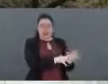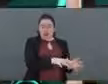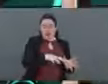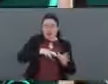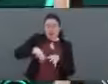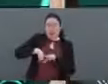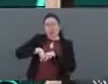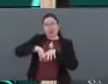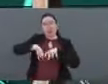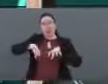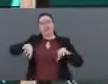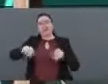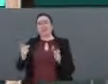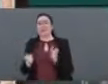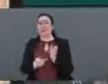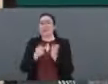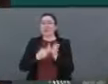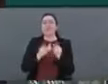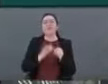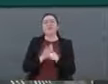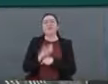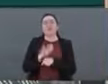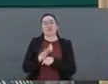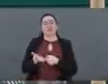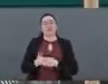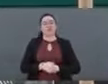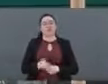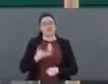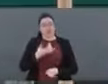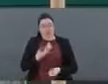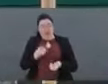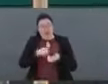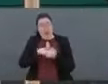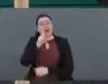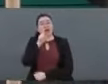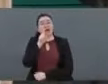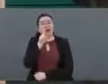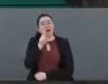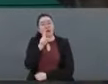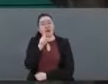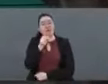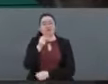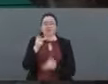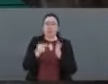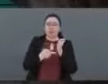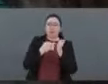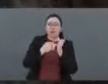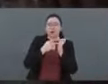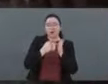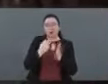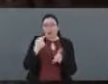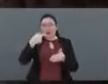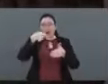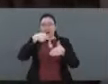una separación de lo que queda todavía de agua y volverlo a meter a los filtros con lo que ya